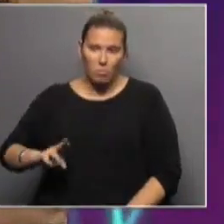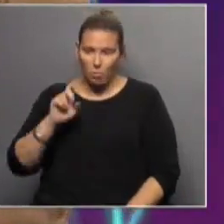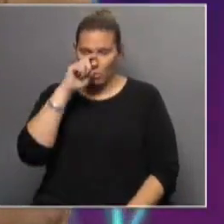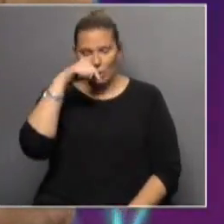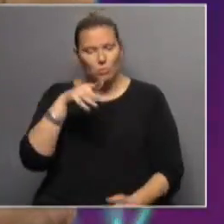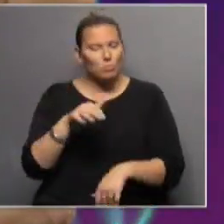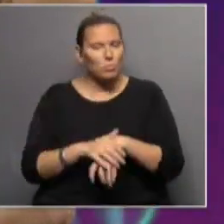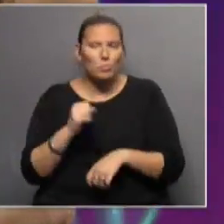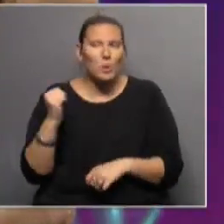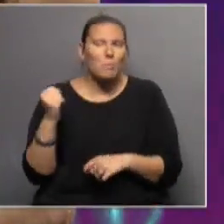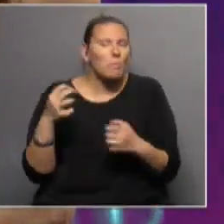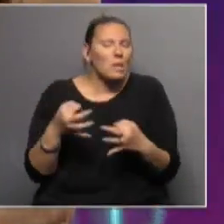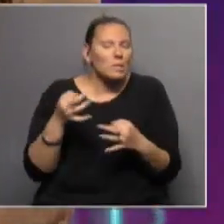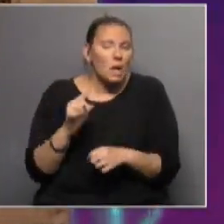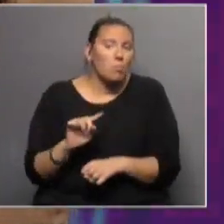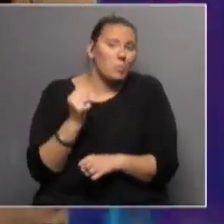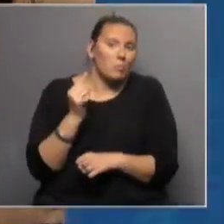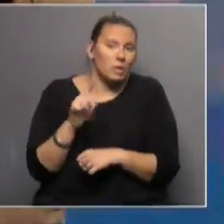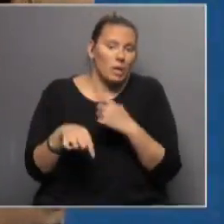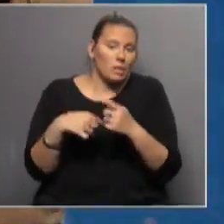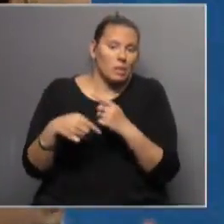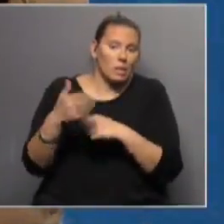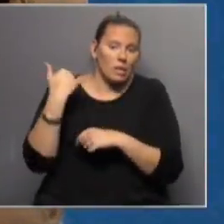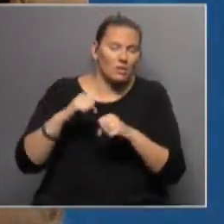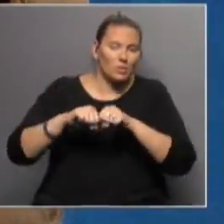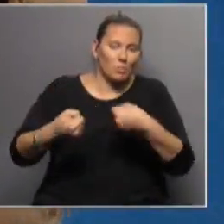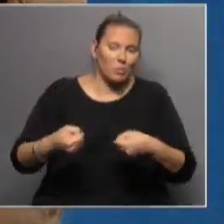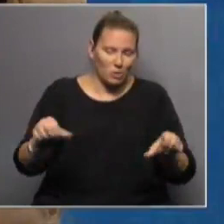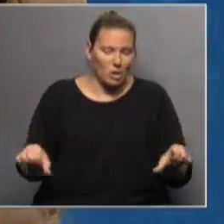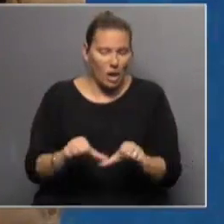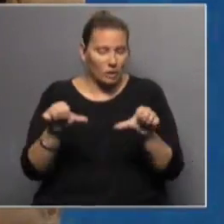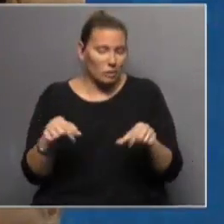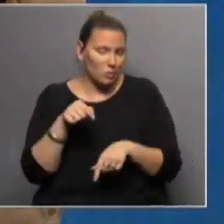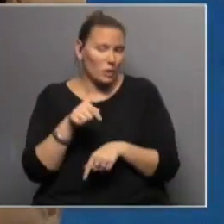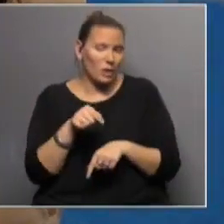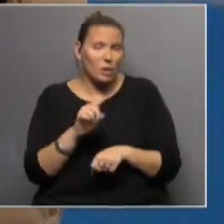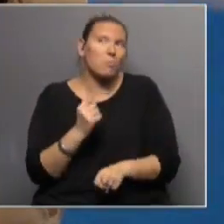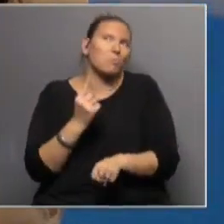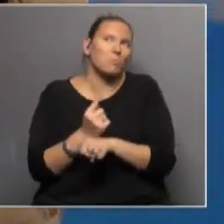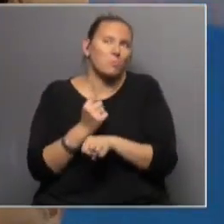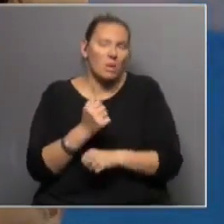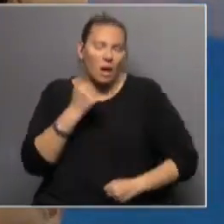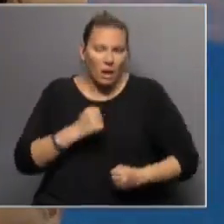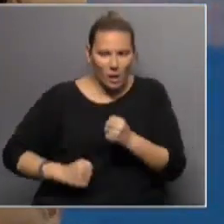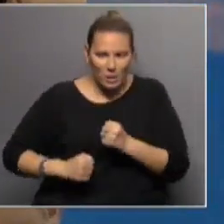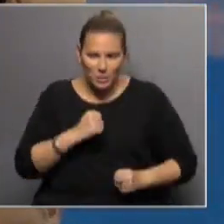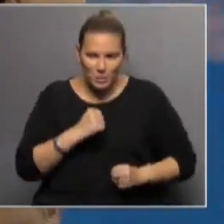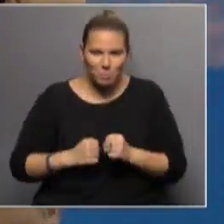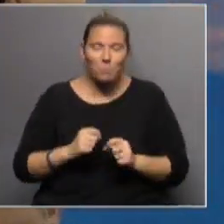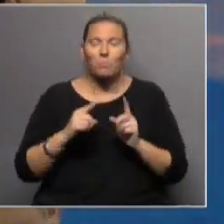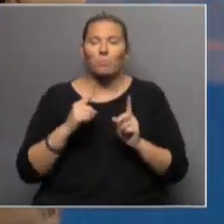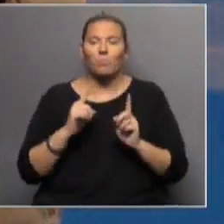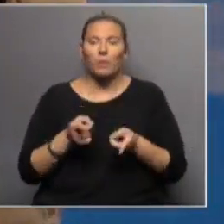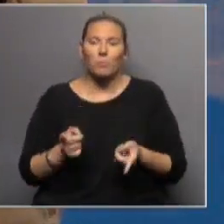muy especial, porque es la primera después de la suspensión de actividades de este tipo por la pandemia, es la primera carrera, y además